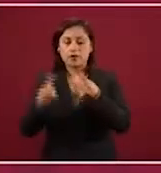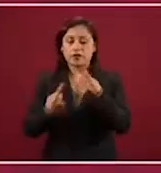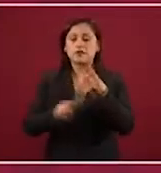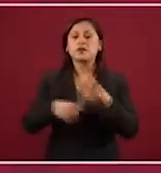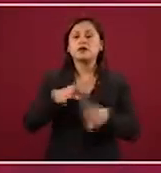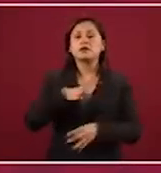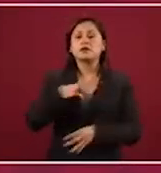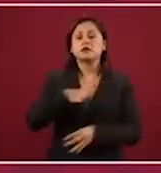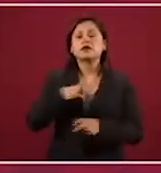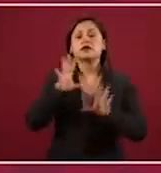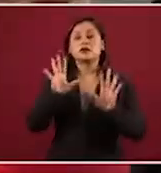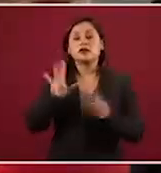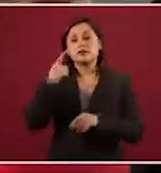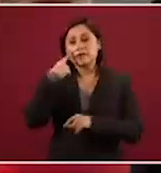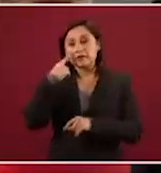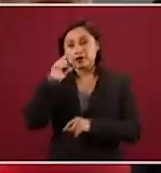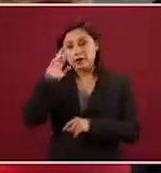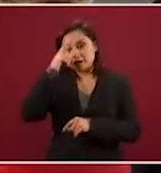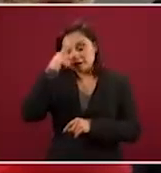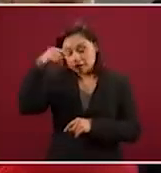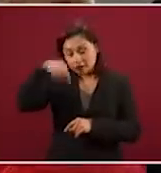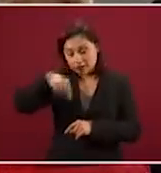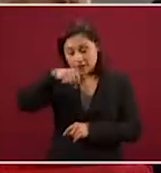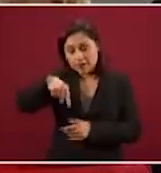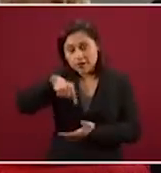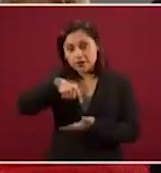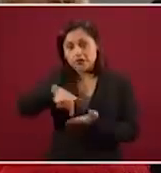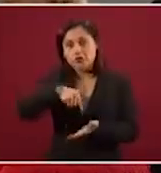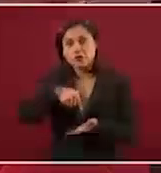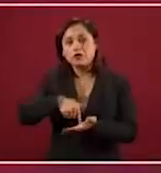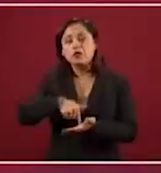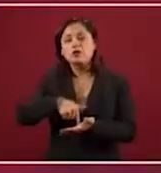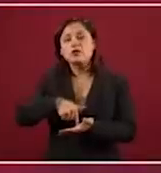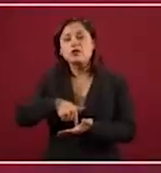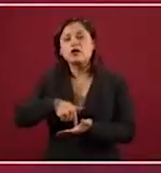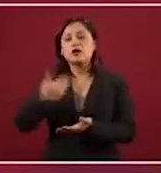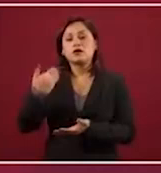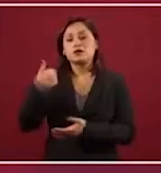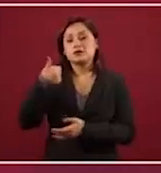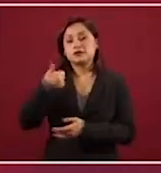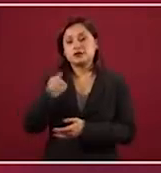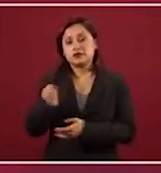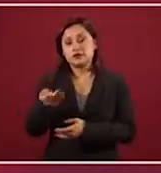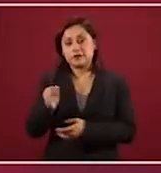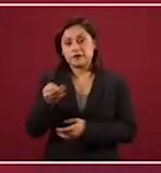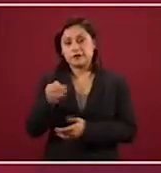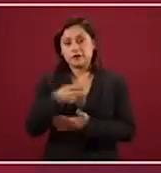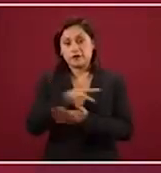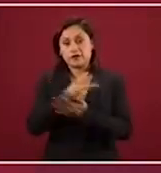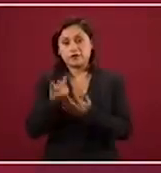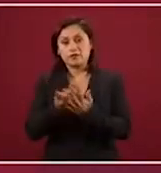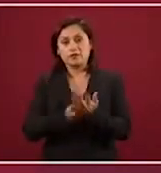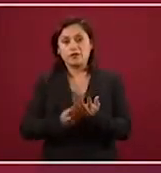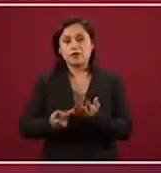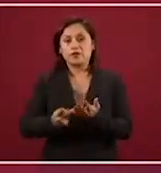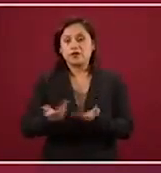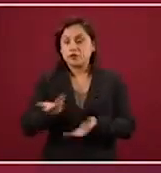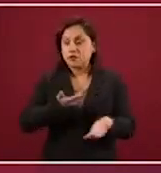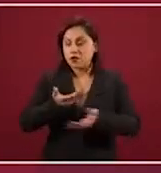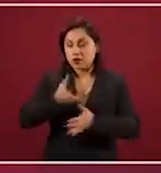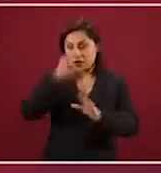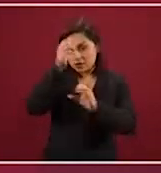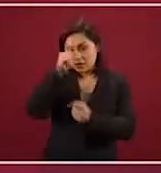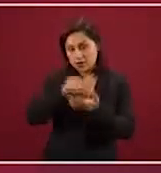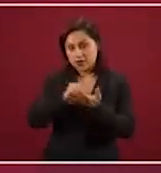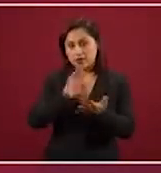y recordarán que presentamos en este mismo espacio el pasado 6 de febrero el programa de responsabilidad compartida que lo iniciamos el primero de